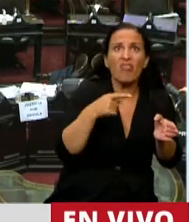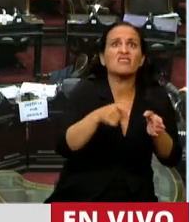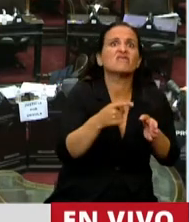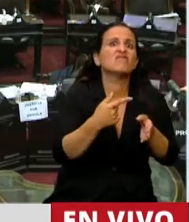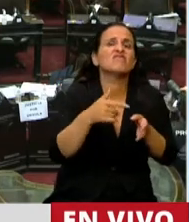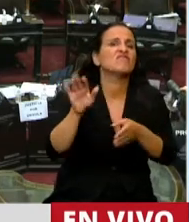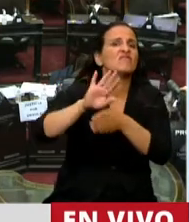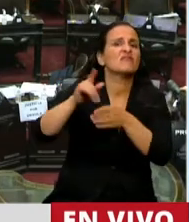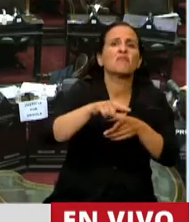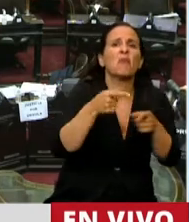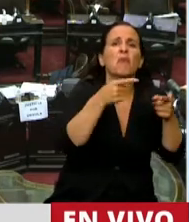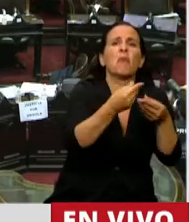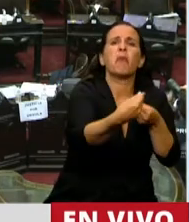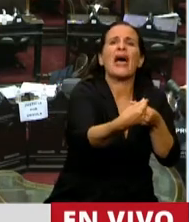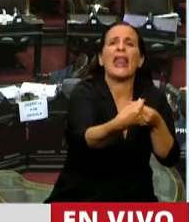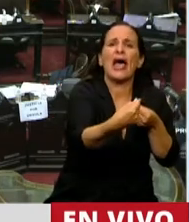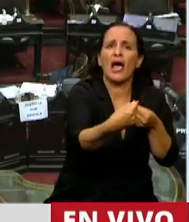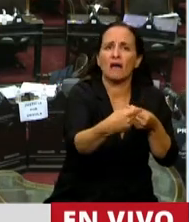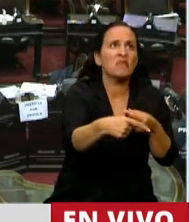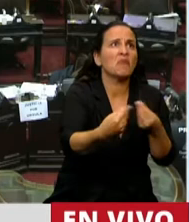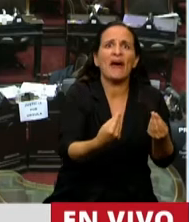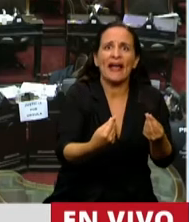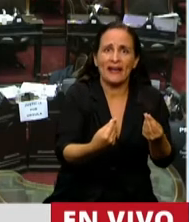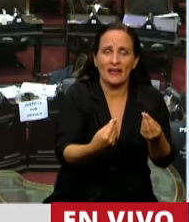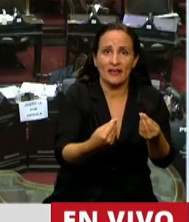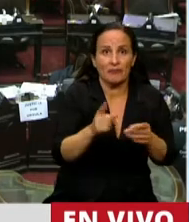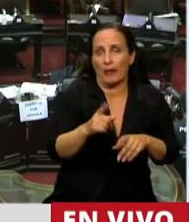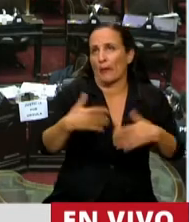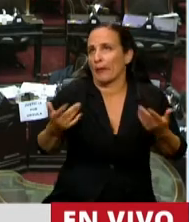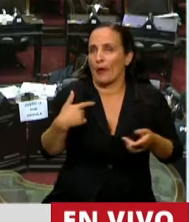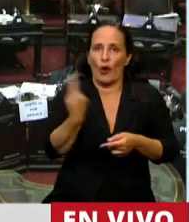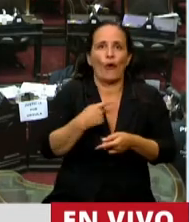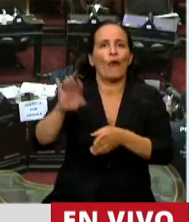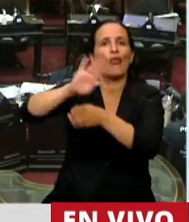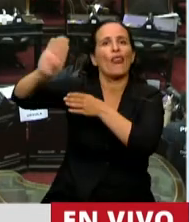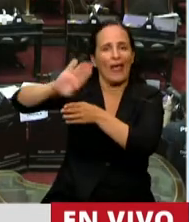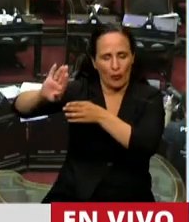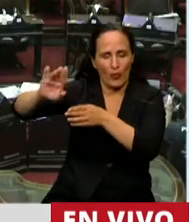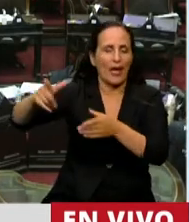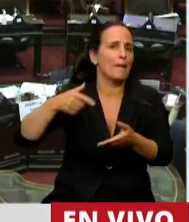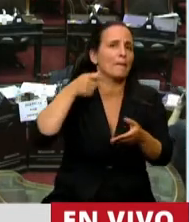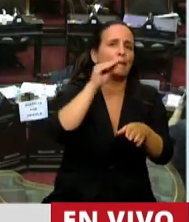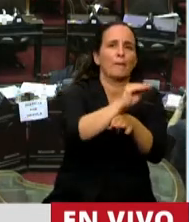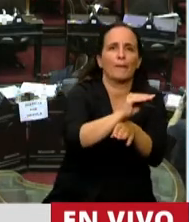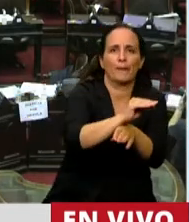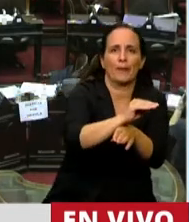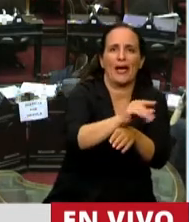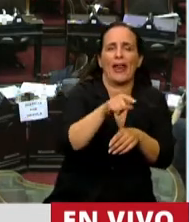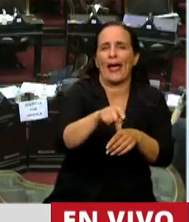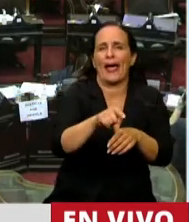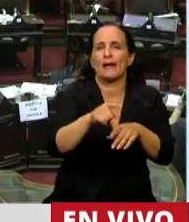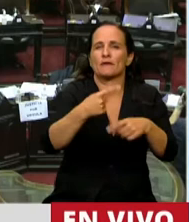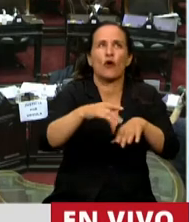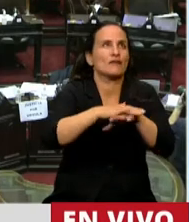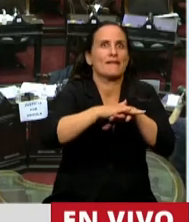endeudamiento solicitado, no es un tema menor, ya que no es lo mismo endeudarse para cubrir gastos de déficit